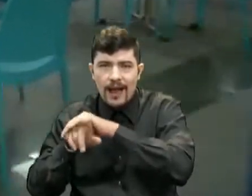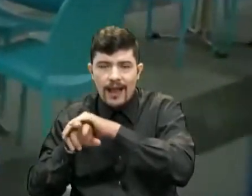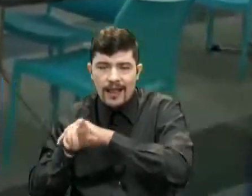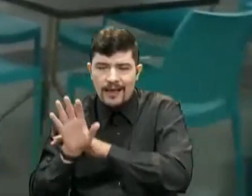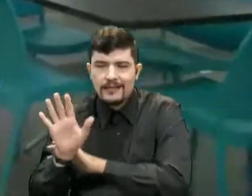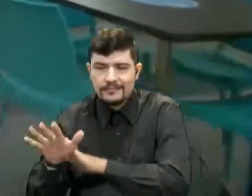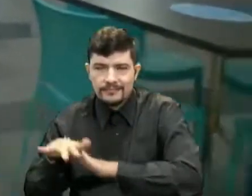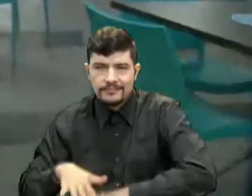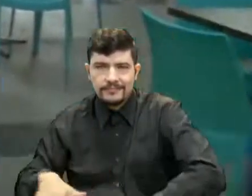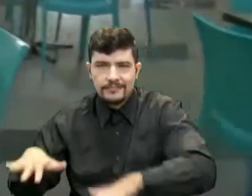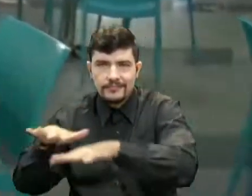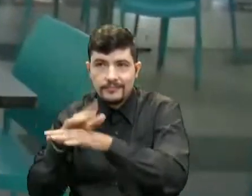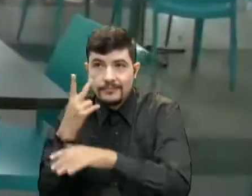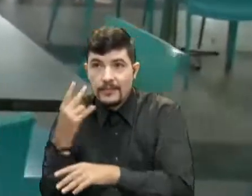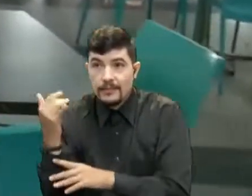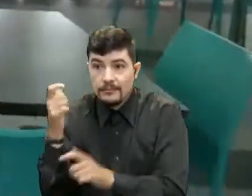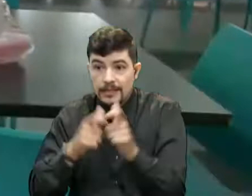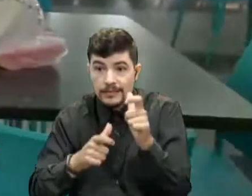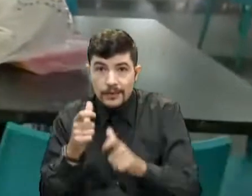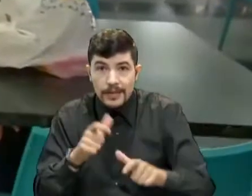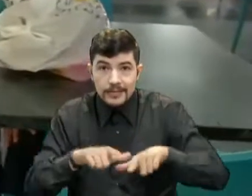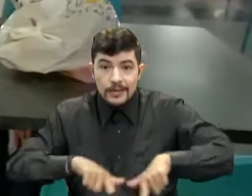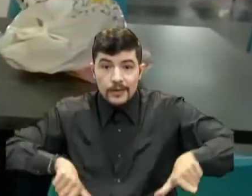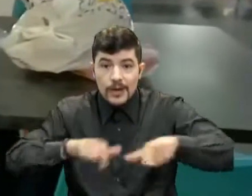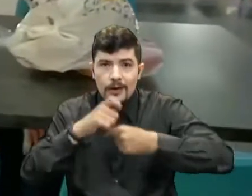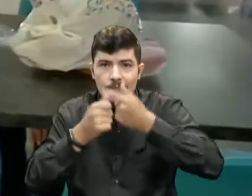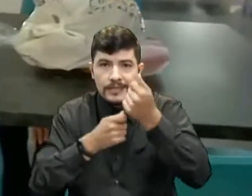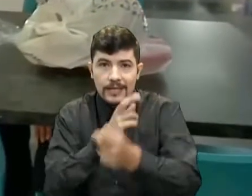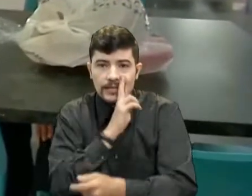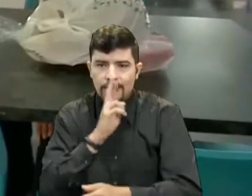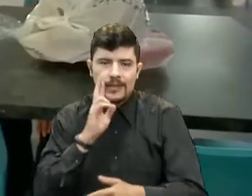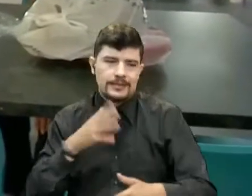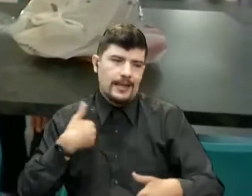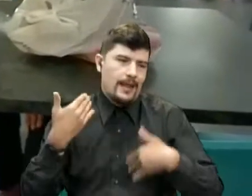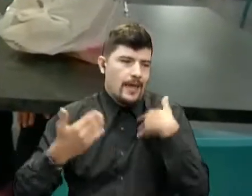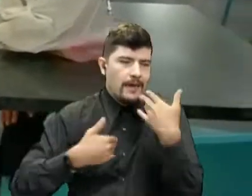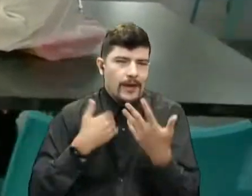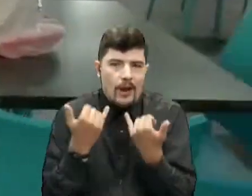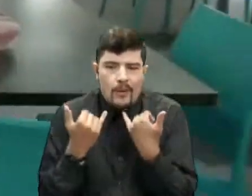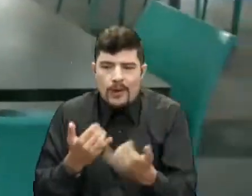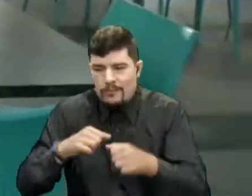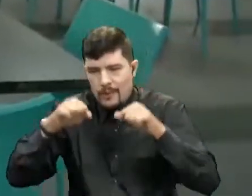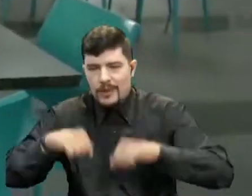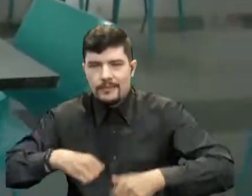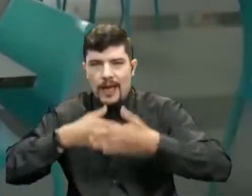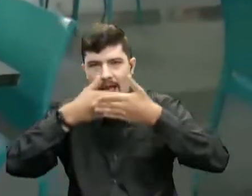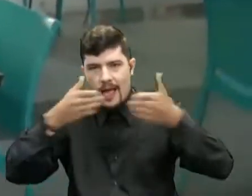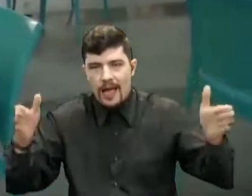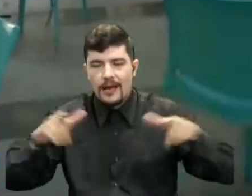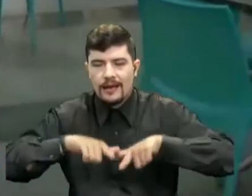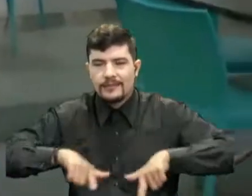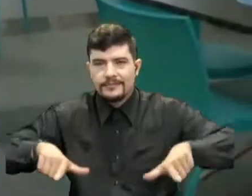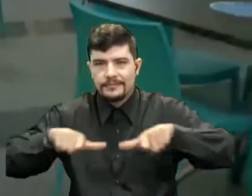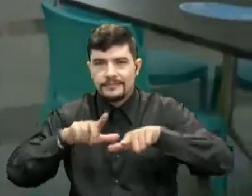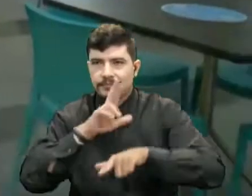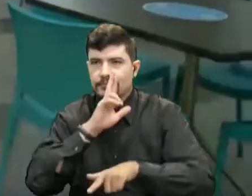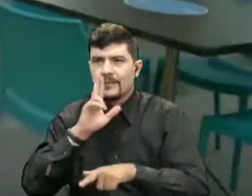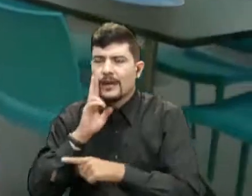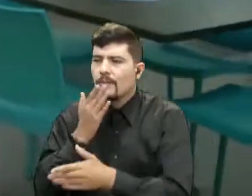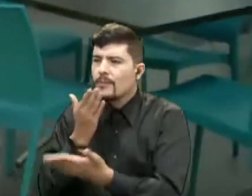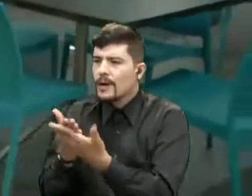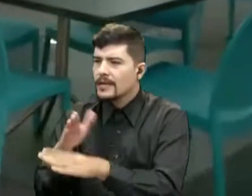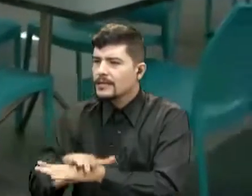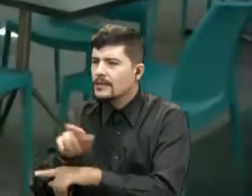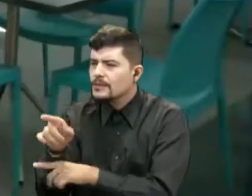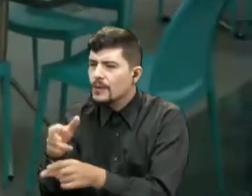ellos, los comerciantes, son los que más celebran cada una de estas reaperturas. Hola, muy buenas tardes. ¿Cómo es su nombre? José